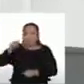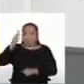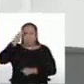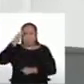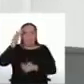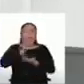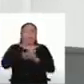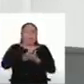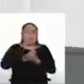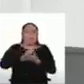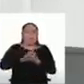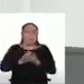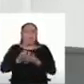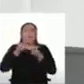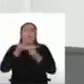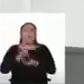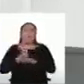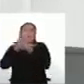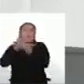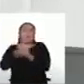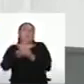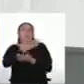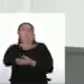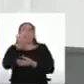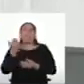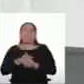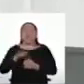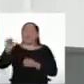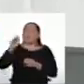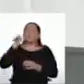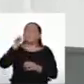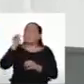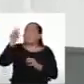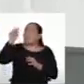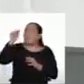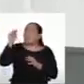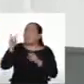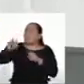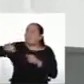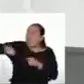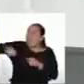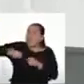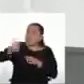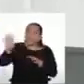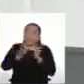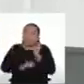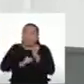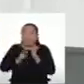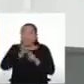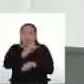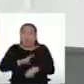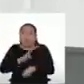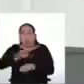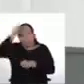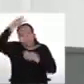en cuenta para ver en qué se podría mejorar. Puedes decirle, hey tío, no, cierra el caño. O, no hermanita, no demores 2